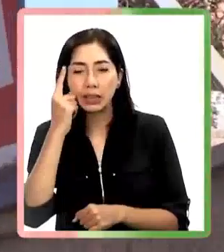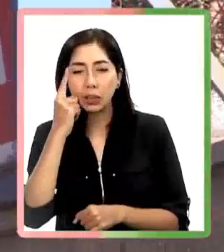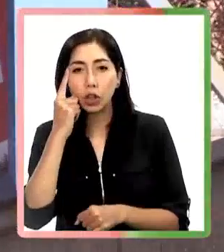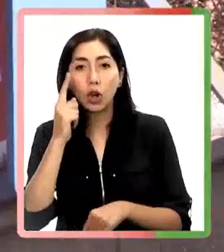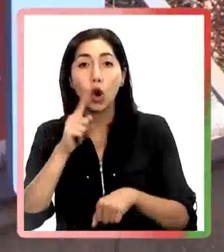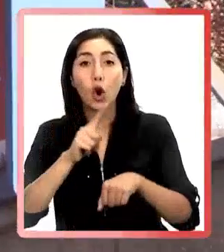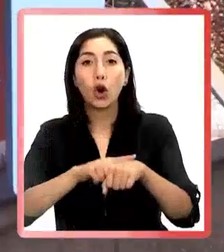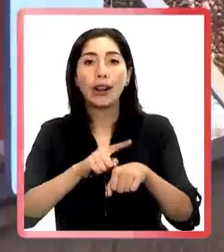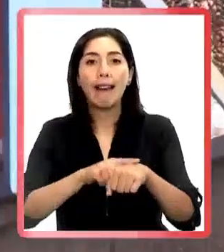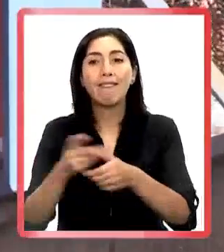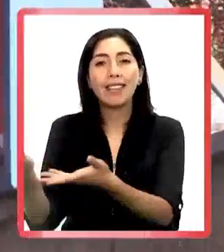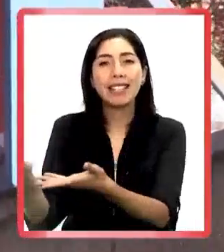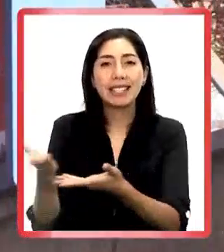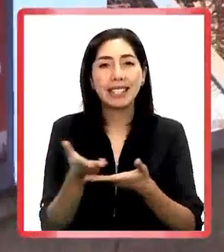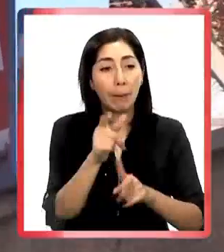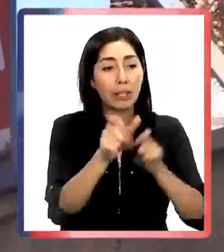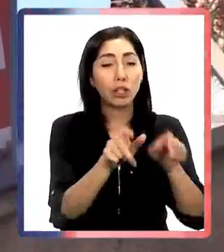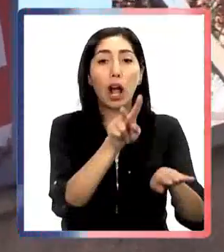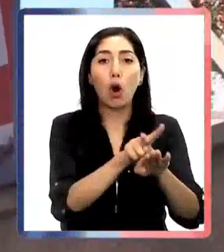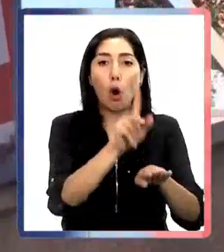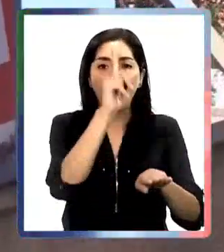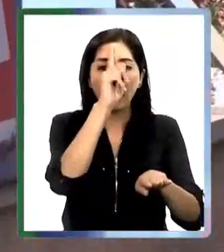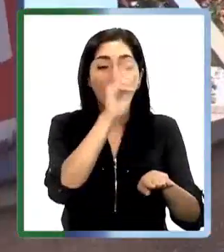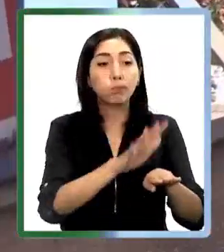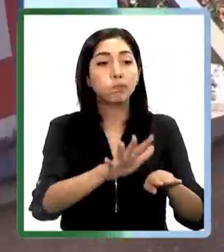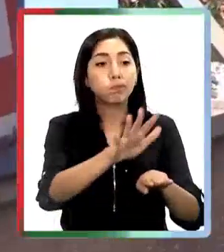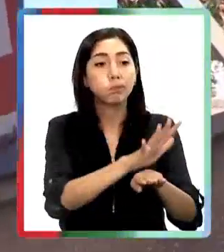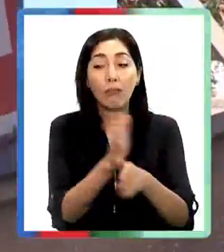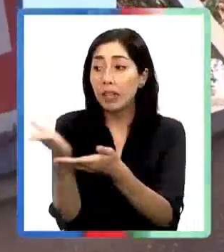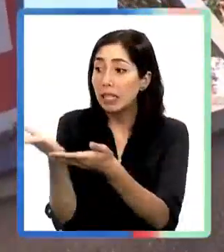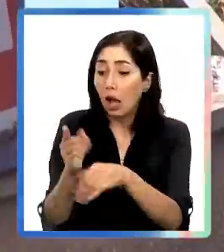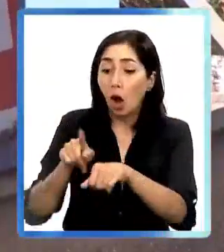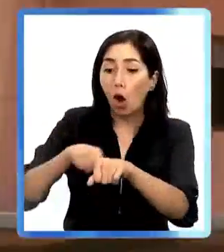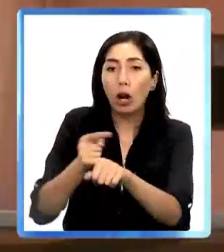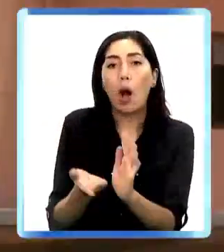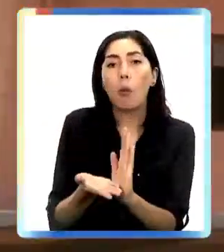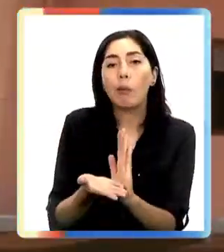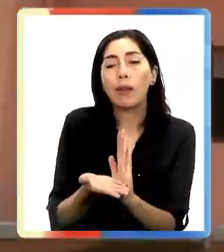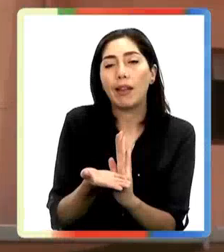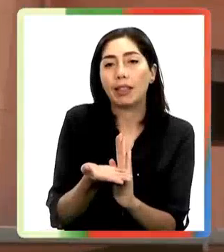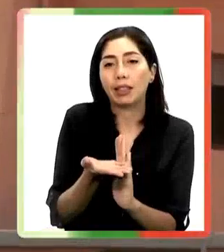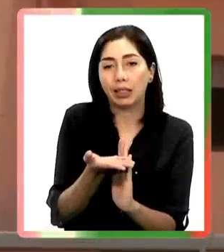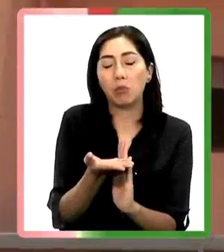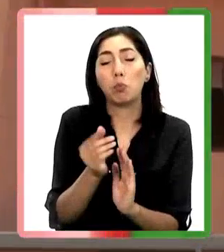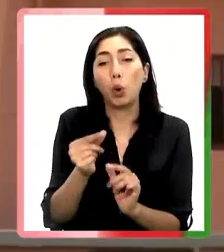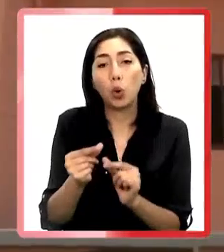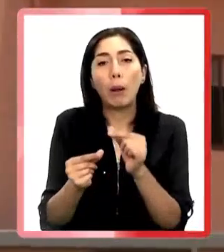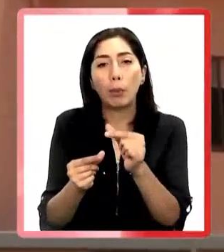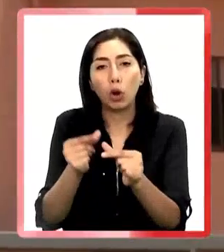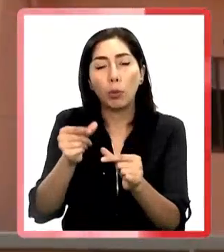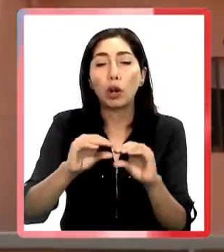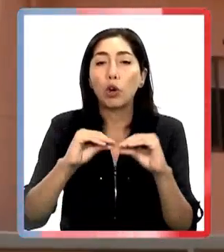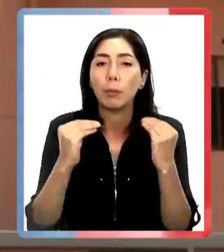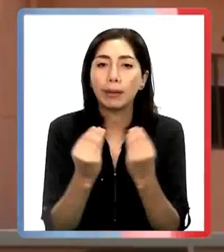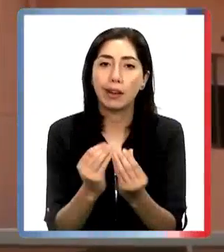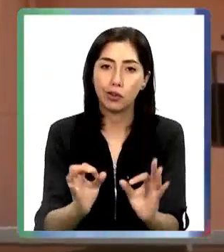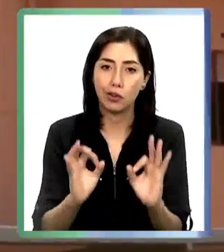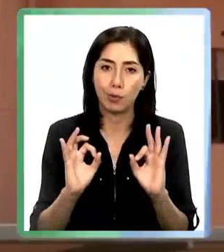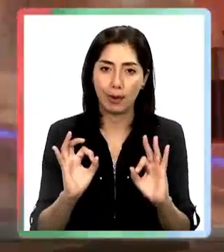de las visitas para los pacientes hospitalizados, es decir, poco a poco volviendo a una completa normalidad.